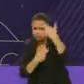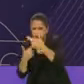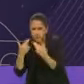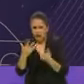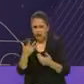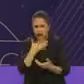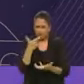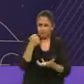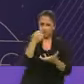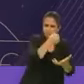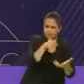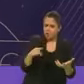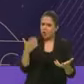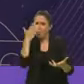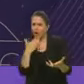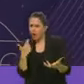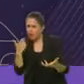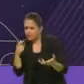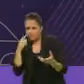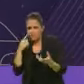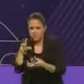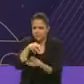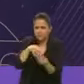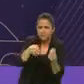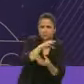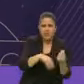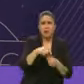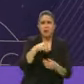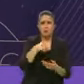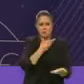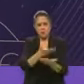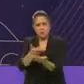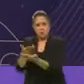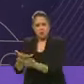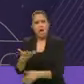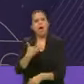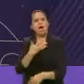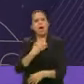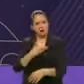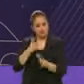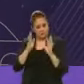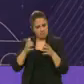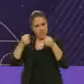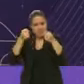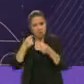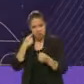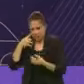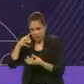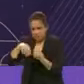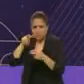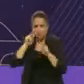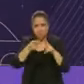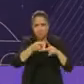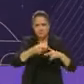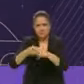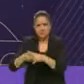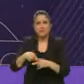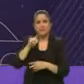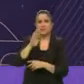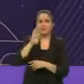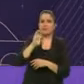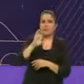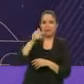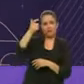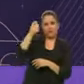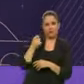recursos. Todas nuestras propuestas están sustentadas. Solo doy un dato. Mi beca para empezar, que es un